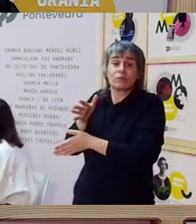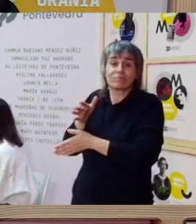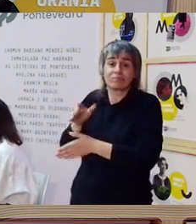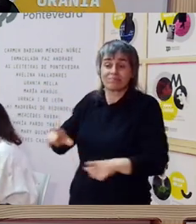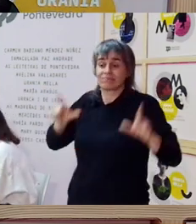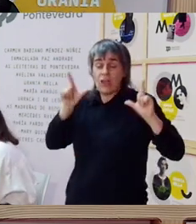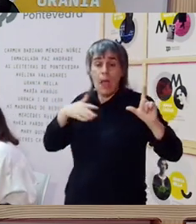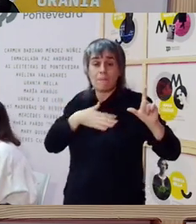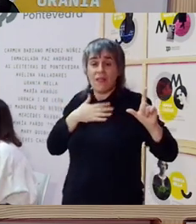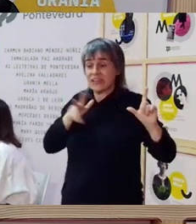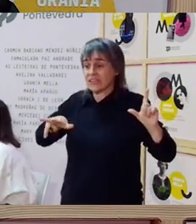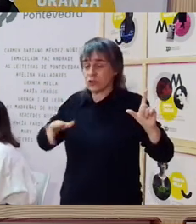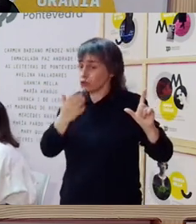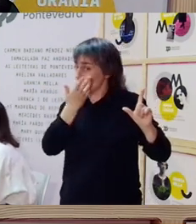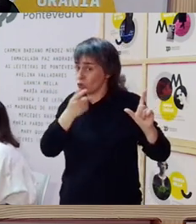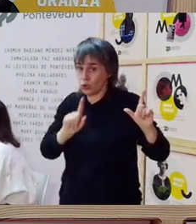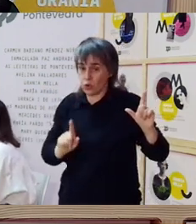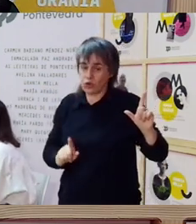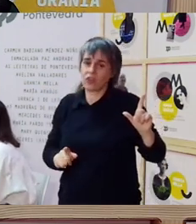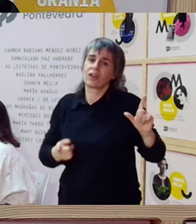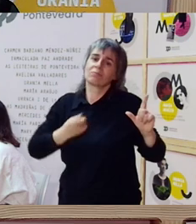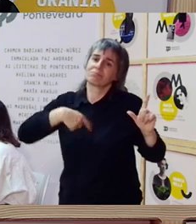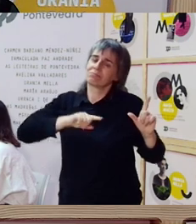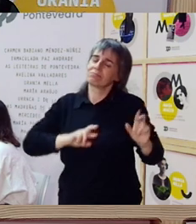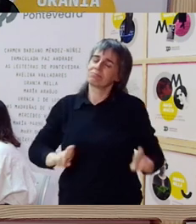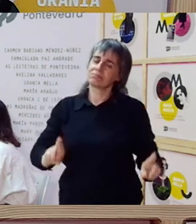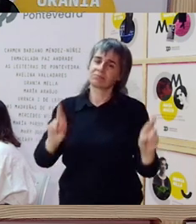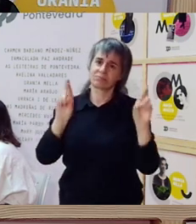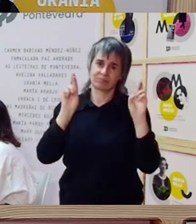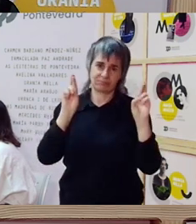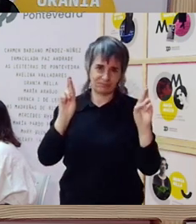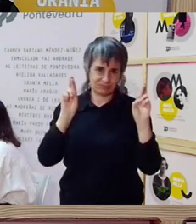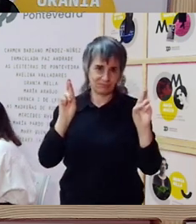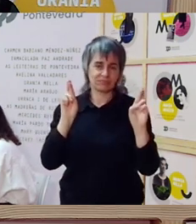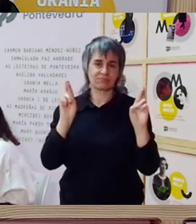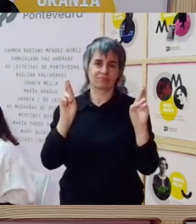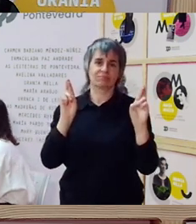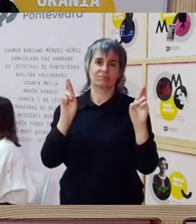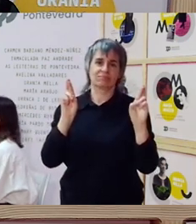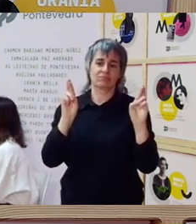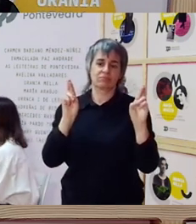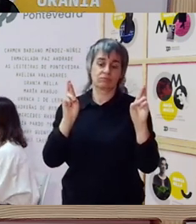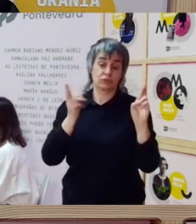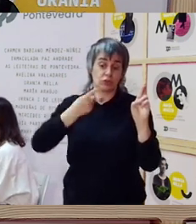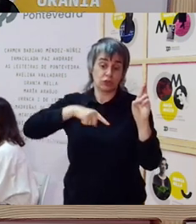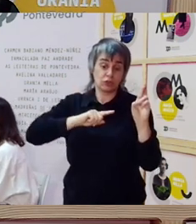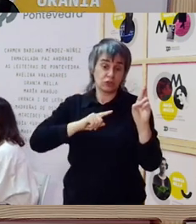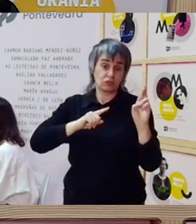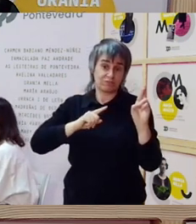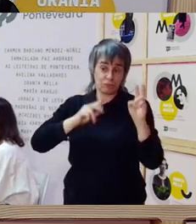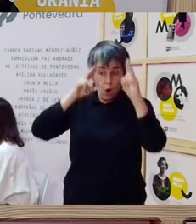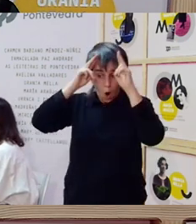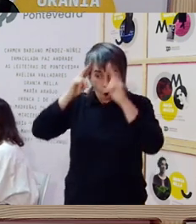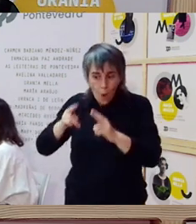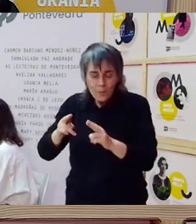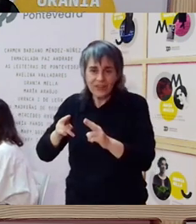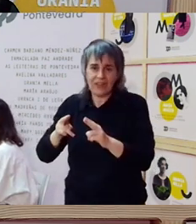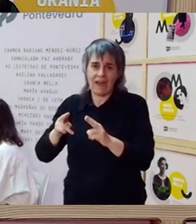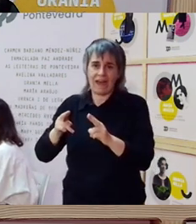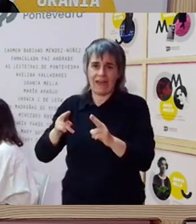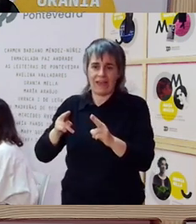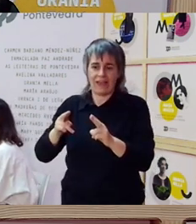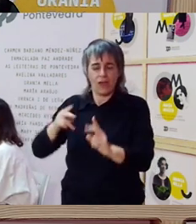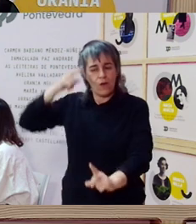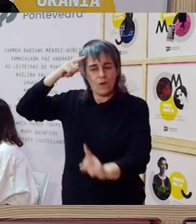E esperamos pues que con esta nosa pequena homenaxe darlle